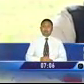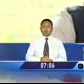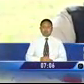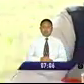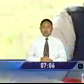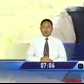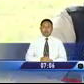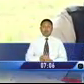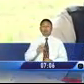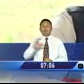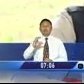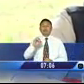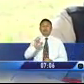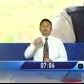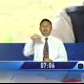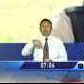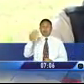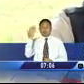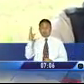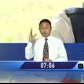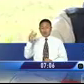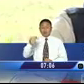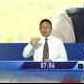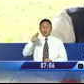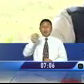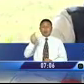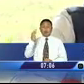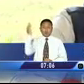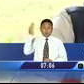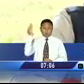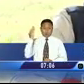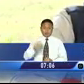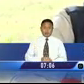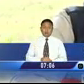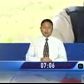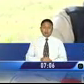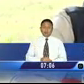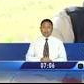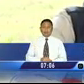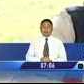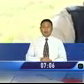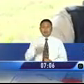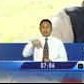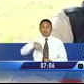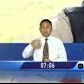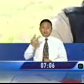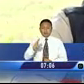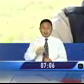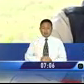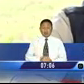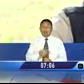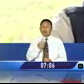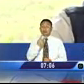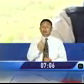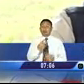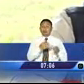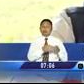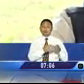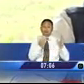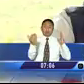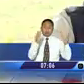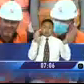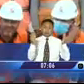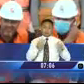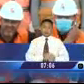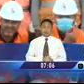COE cantonales de Espejo, Montúfar, Huaca y Tulcán. Dentro de esto tenemos también dos alojamientos temporales